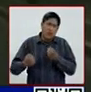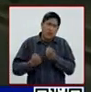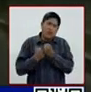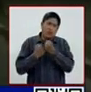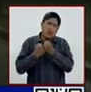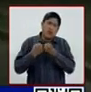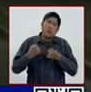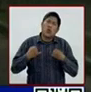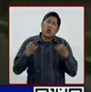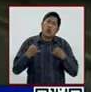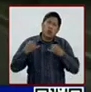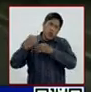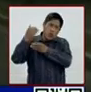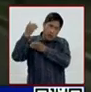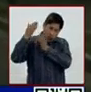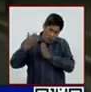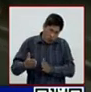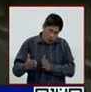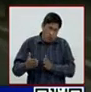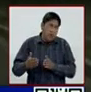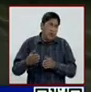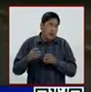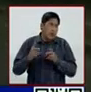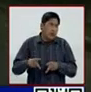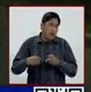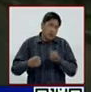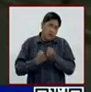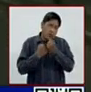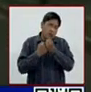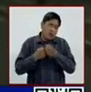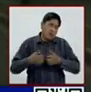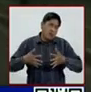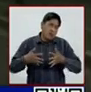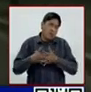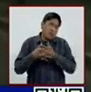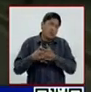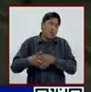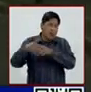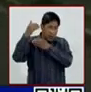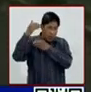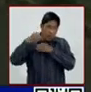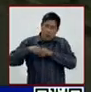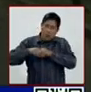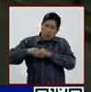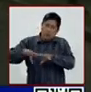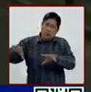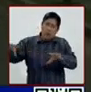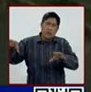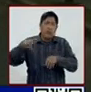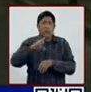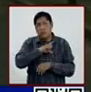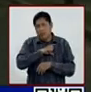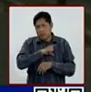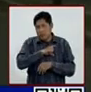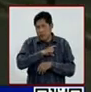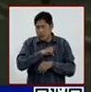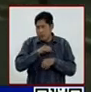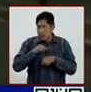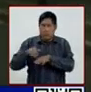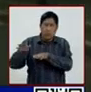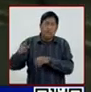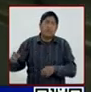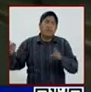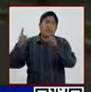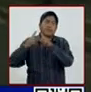apoyar de la unión juvenil cruceñista además de las personas que apoyan el paro Cívico Fueron replegados por los efectivos policiales hacia